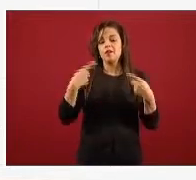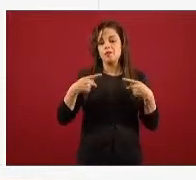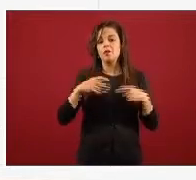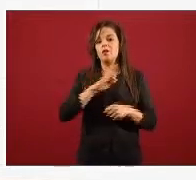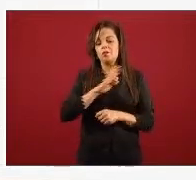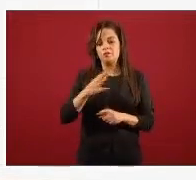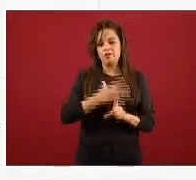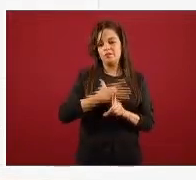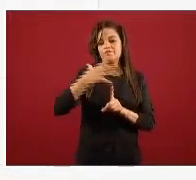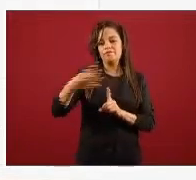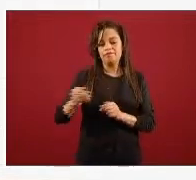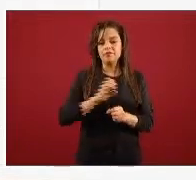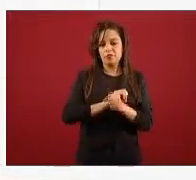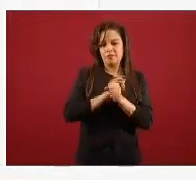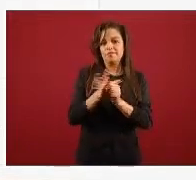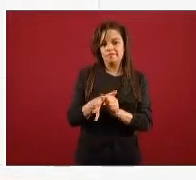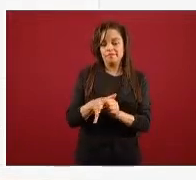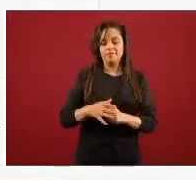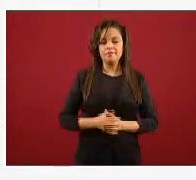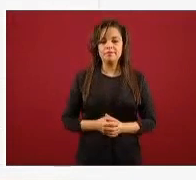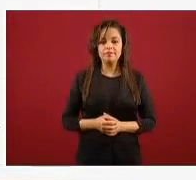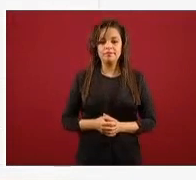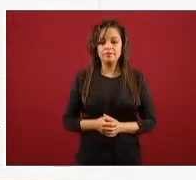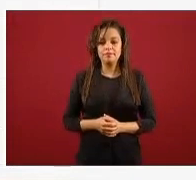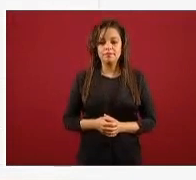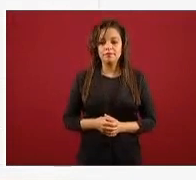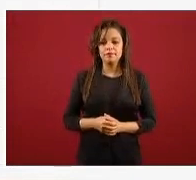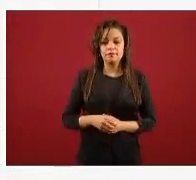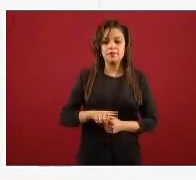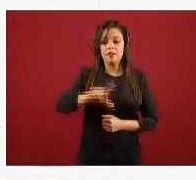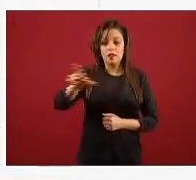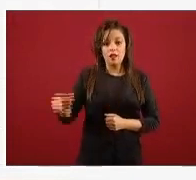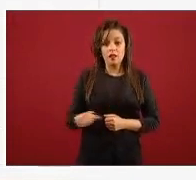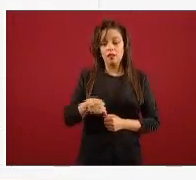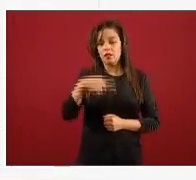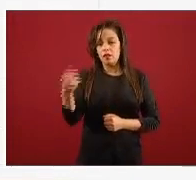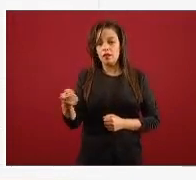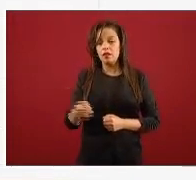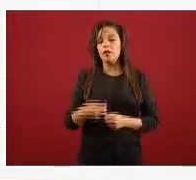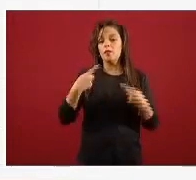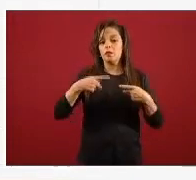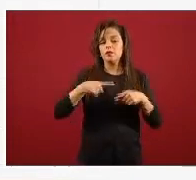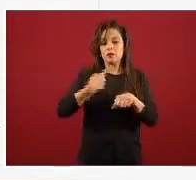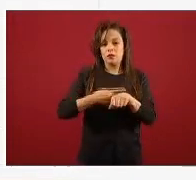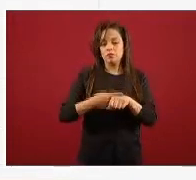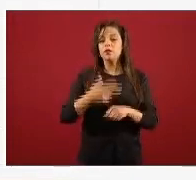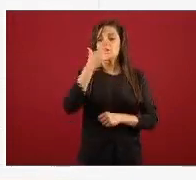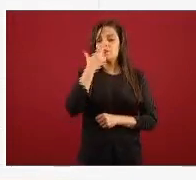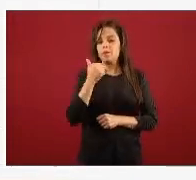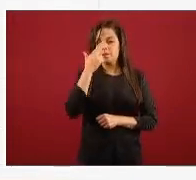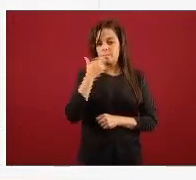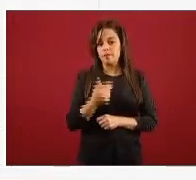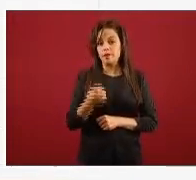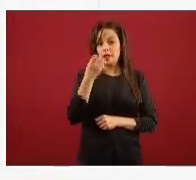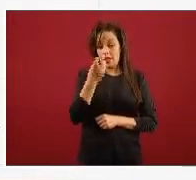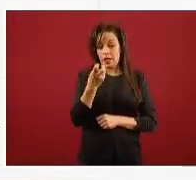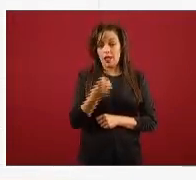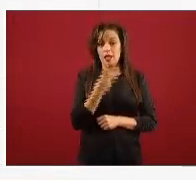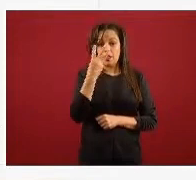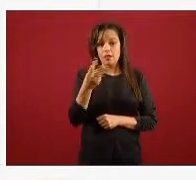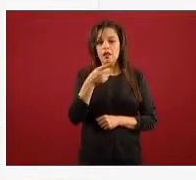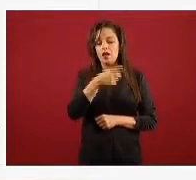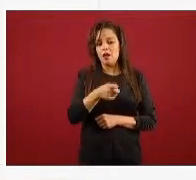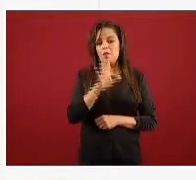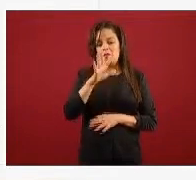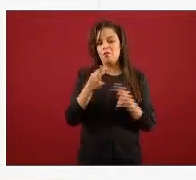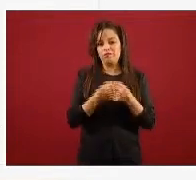personas, seguidas solo por una pequeña fracción por la diabetes, que prácticamente son las tres principales. El tabaquismo y la